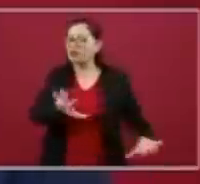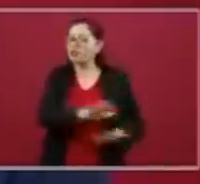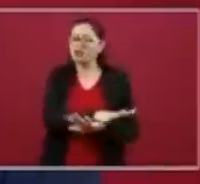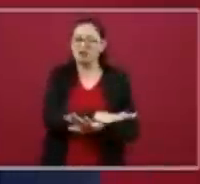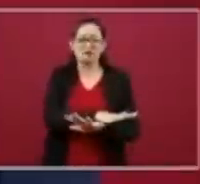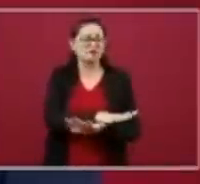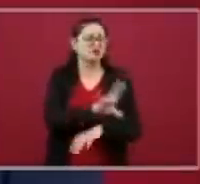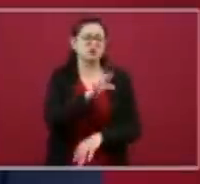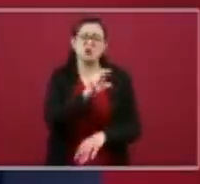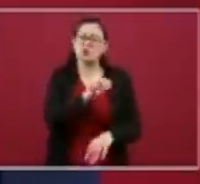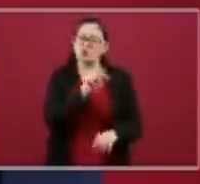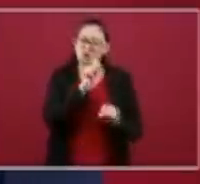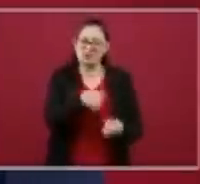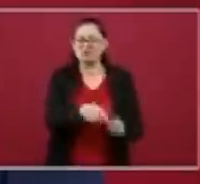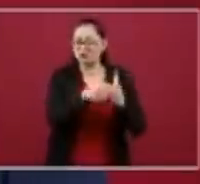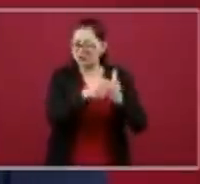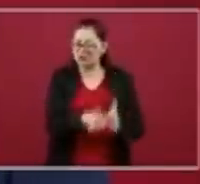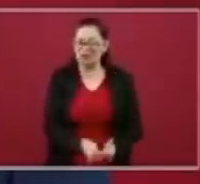del mando especial,